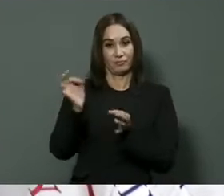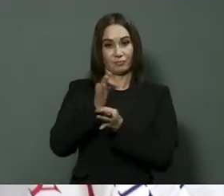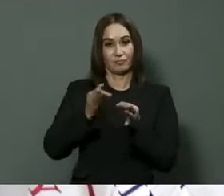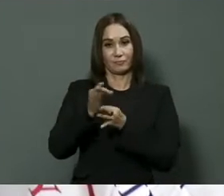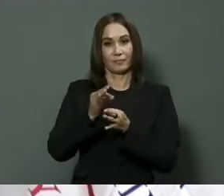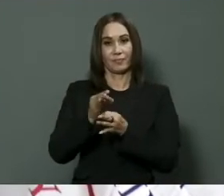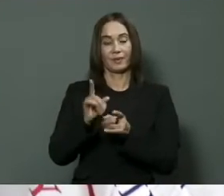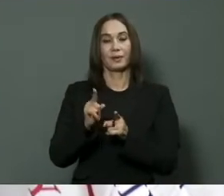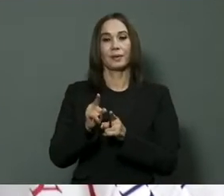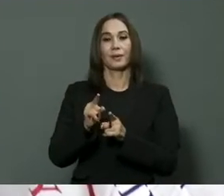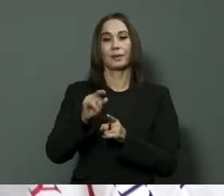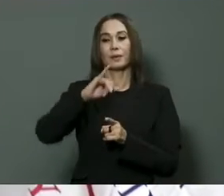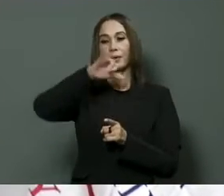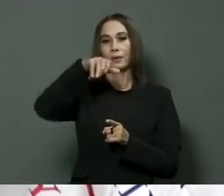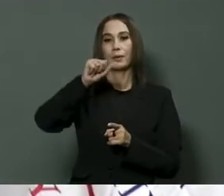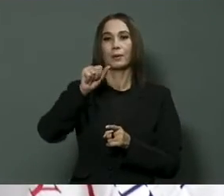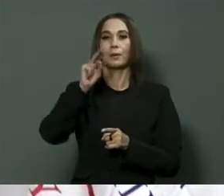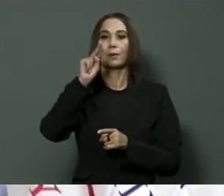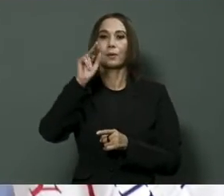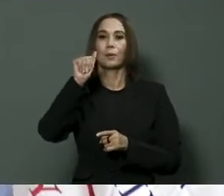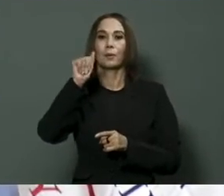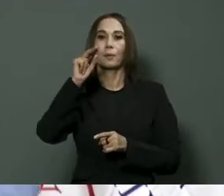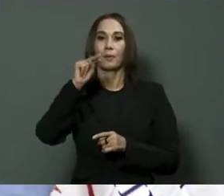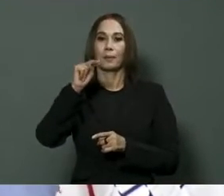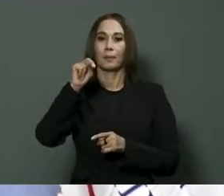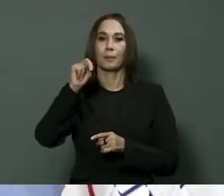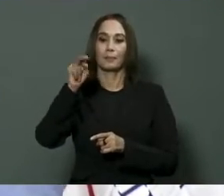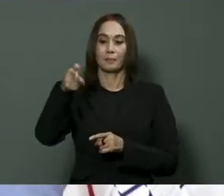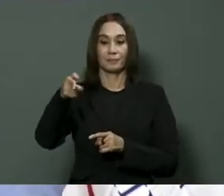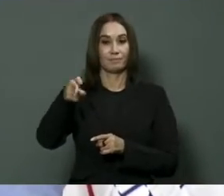de Macorís, Juan Manuel Rosario, que también está por ahí.